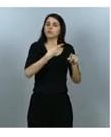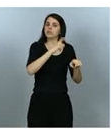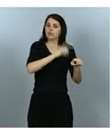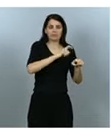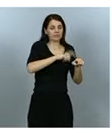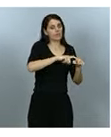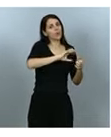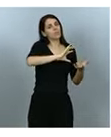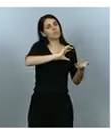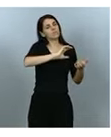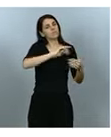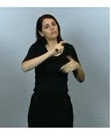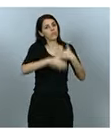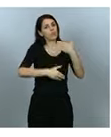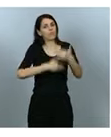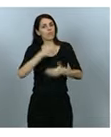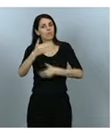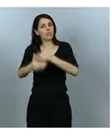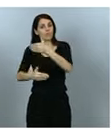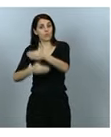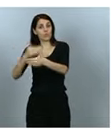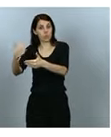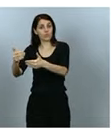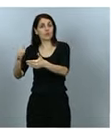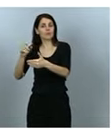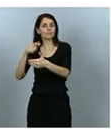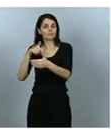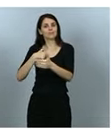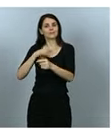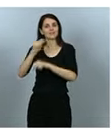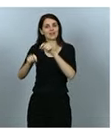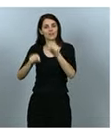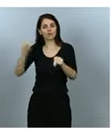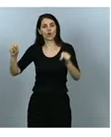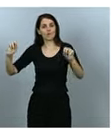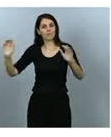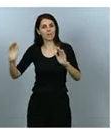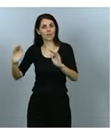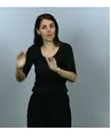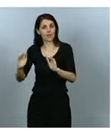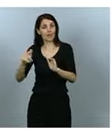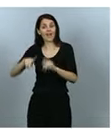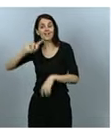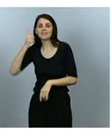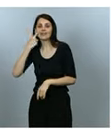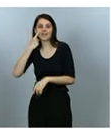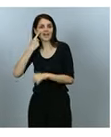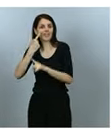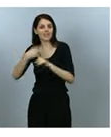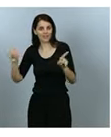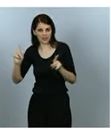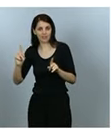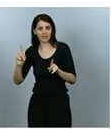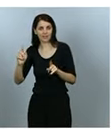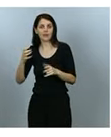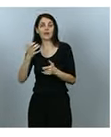se disminuye la transmisión y por lo tanto detectamos algo diferente. Primero detectamos más porque tenemos